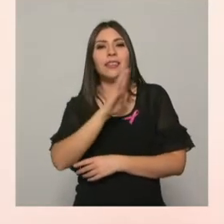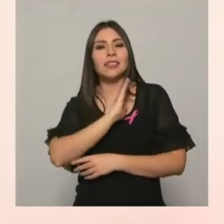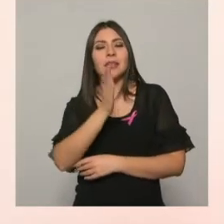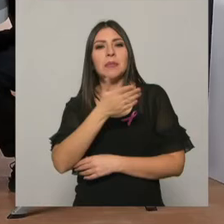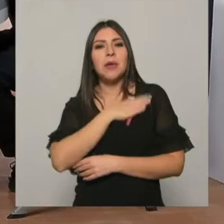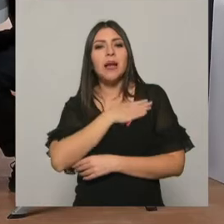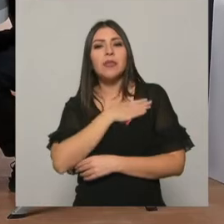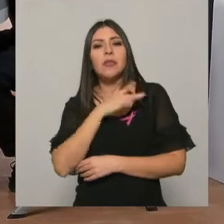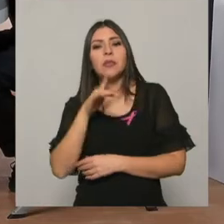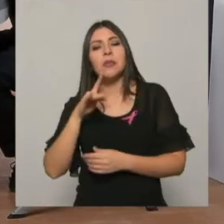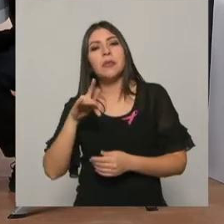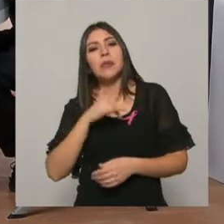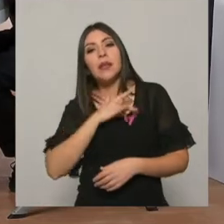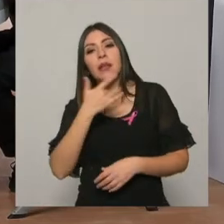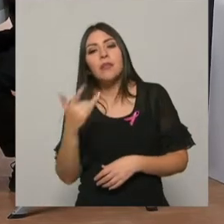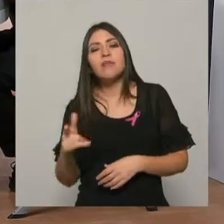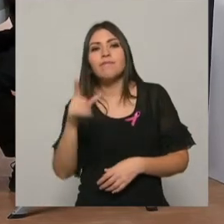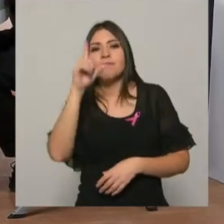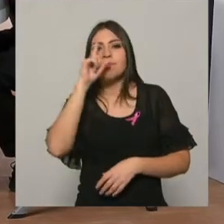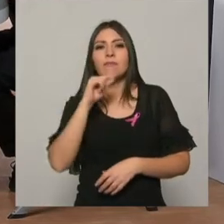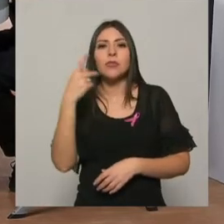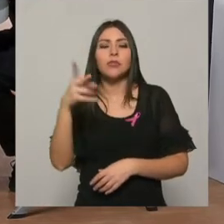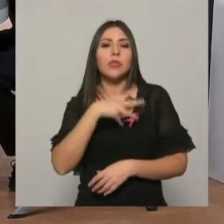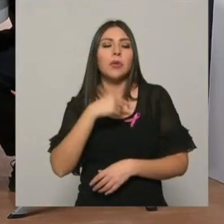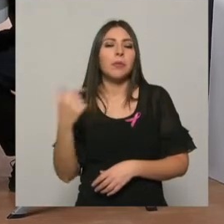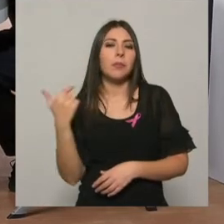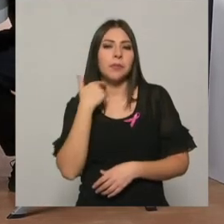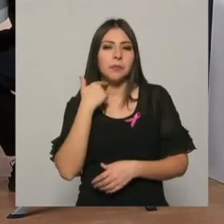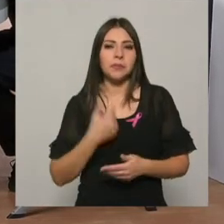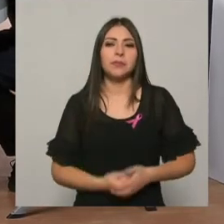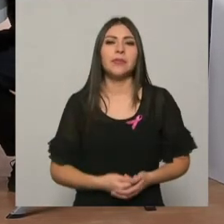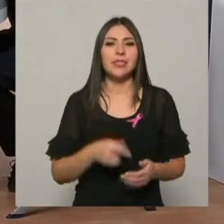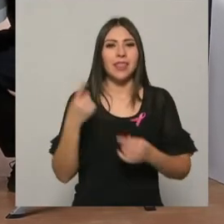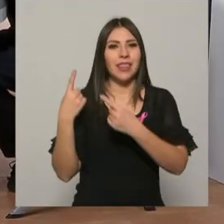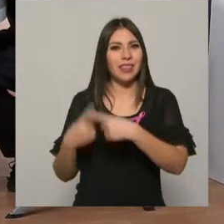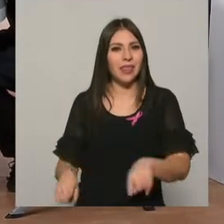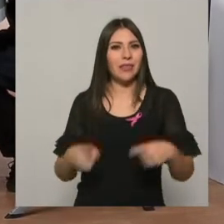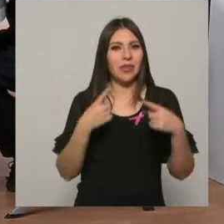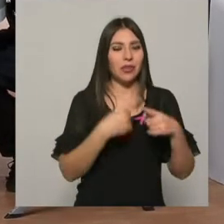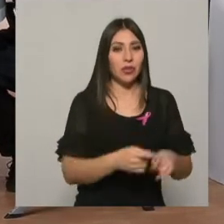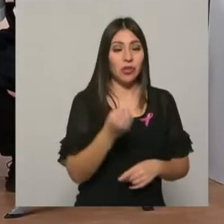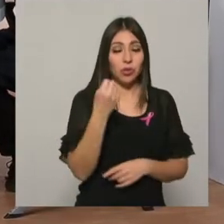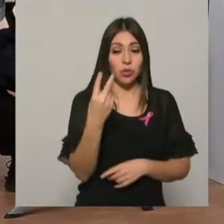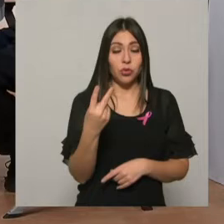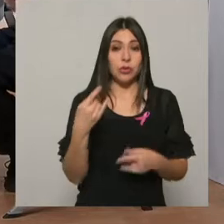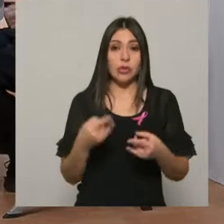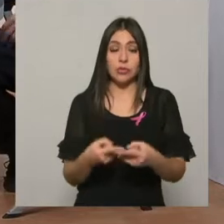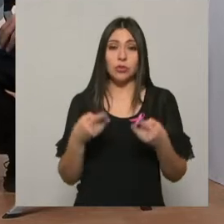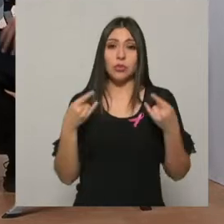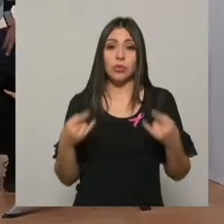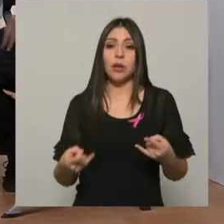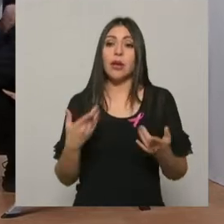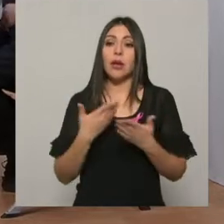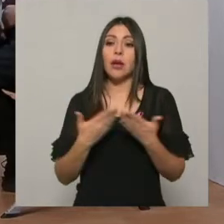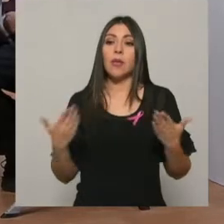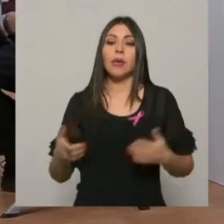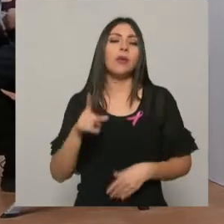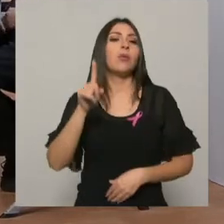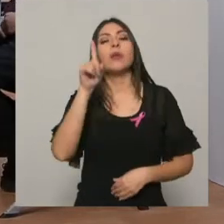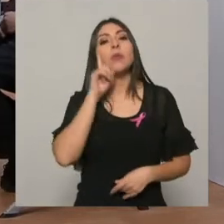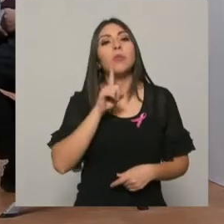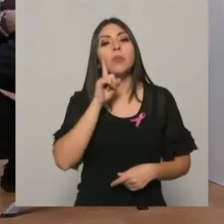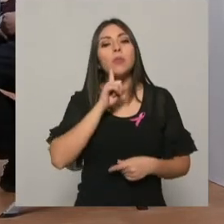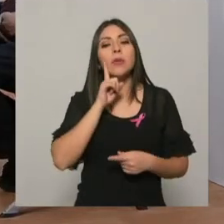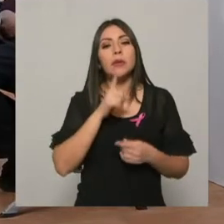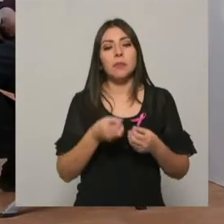Bueno, son dos historias, ¿no? Dos versiones del mismo personaje. Lo cierto es que es una mujer quien está sufriendo la pérdida